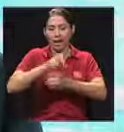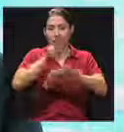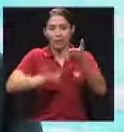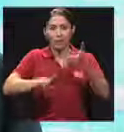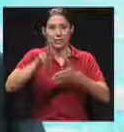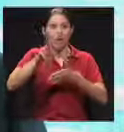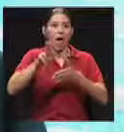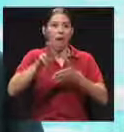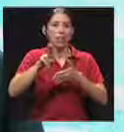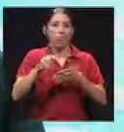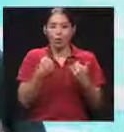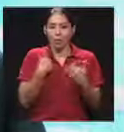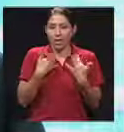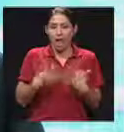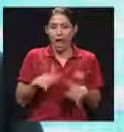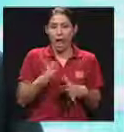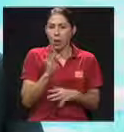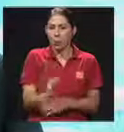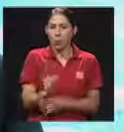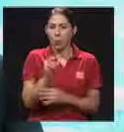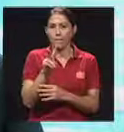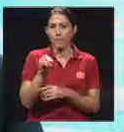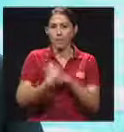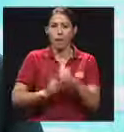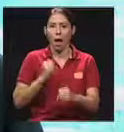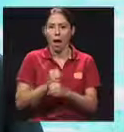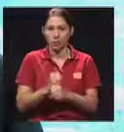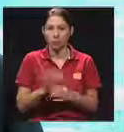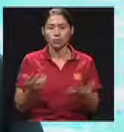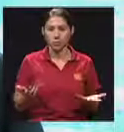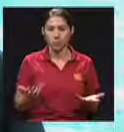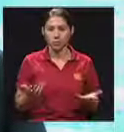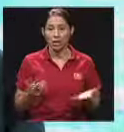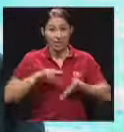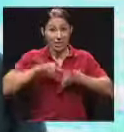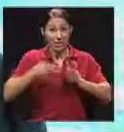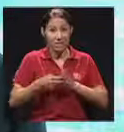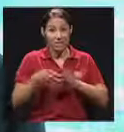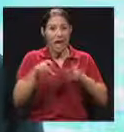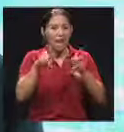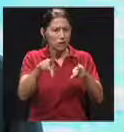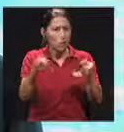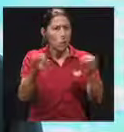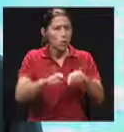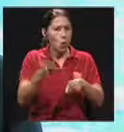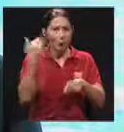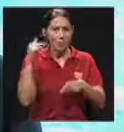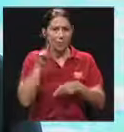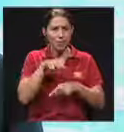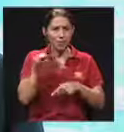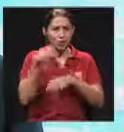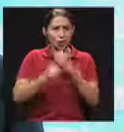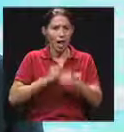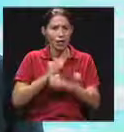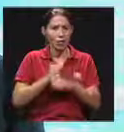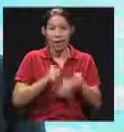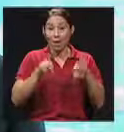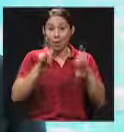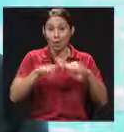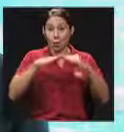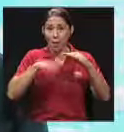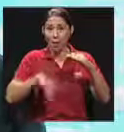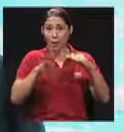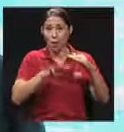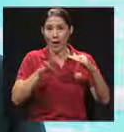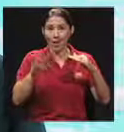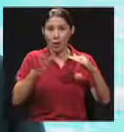en la universidad a los 20 años, en un caso bastante grande. Estamos hablando de que eso ocurrió hace 22 años, entonces, ninguna persona menor de